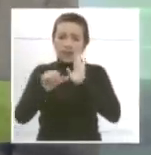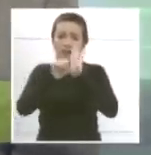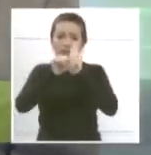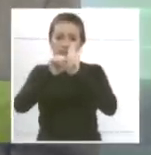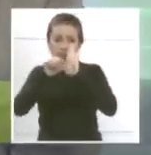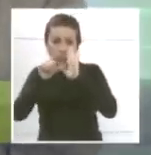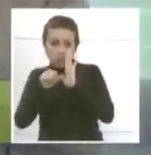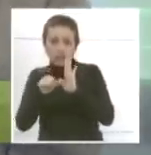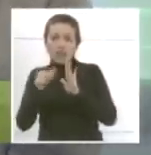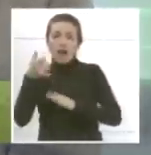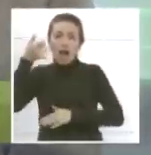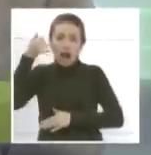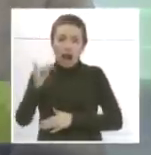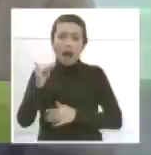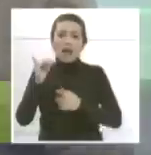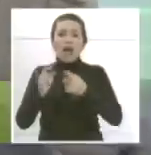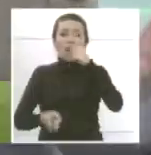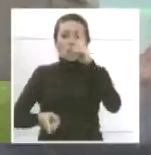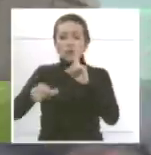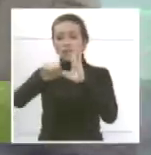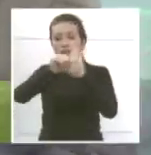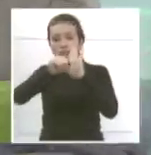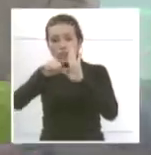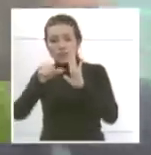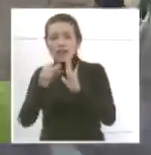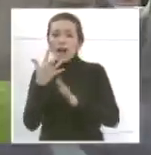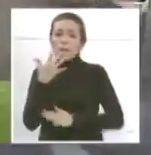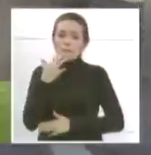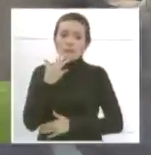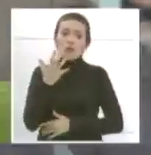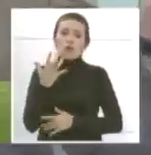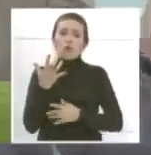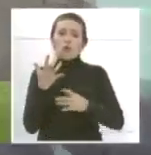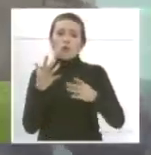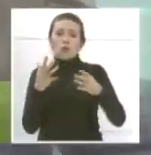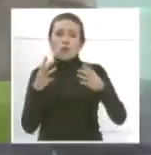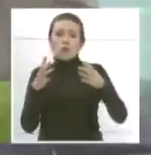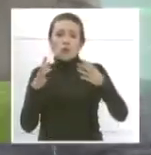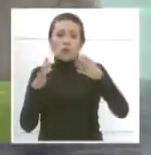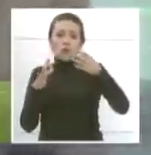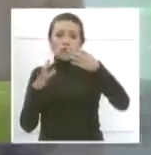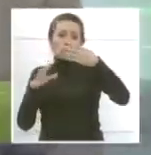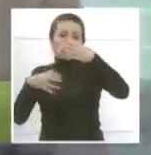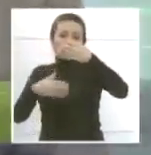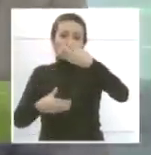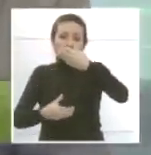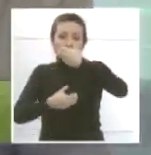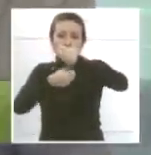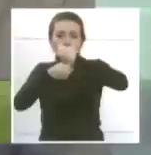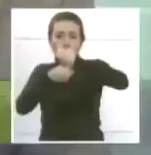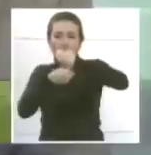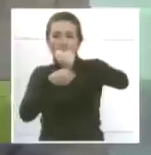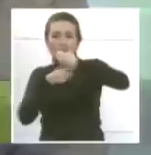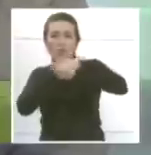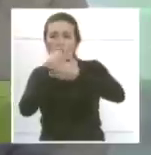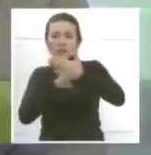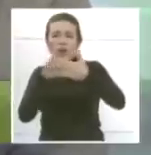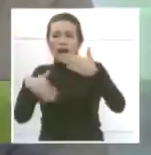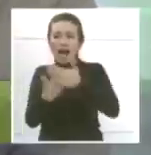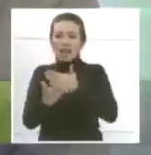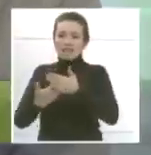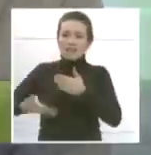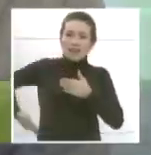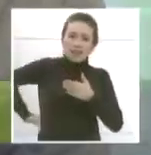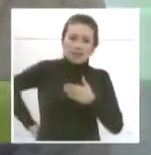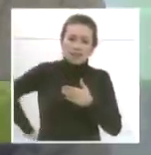O sea, tenemos cirugías tan extensas como fusionar la columna desde columna cervical hasta el sacro, que son cirugías que se